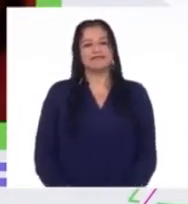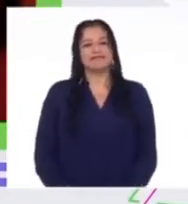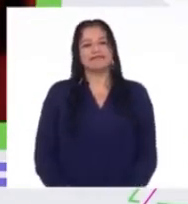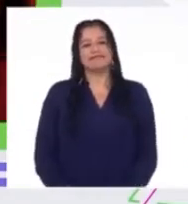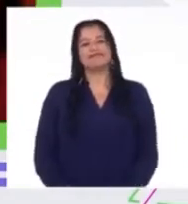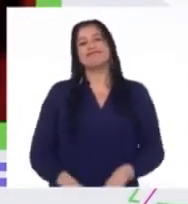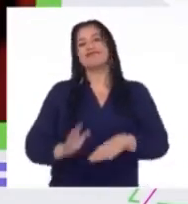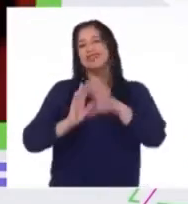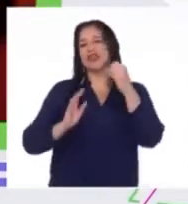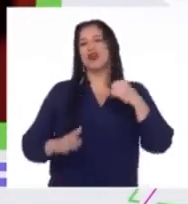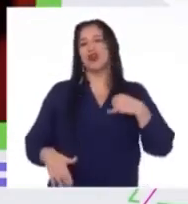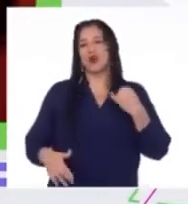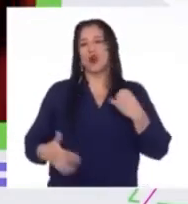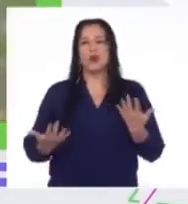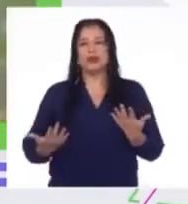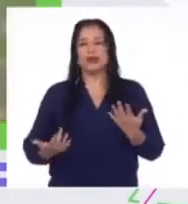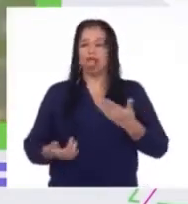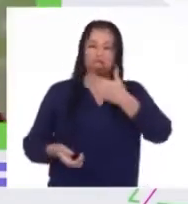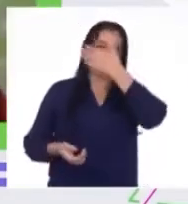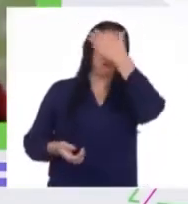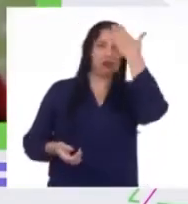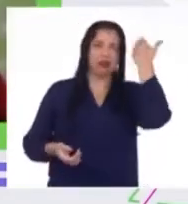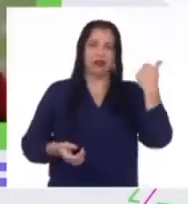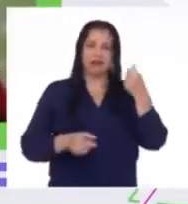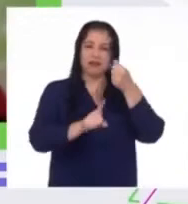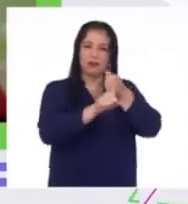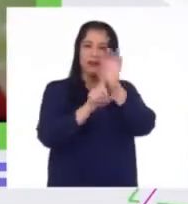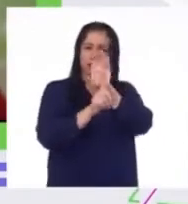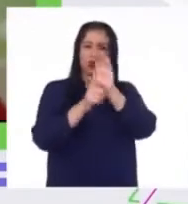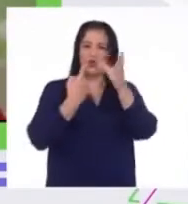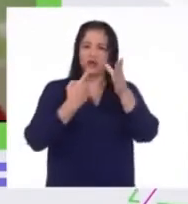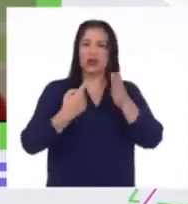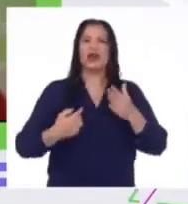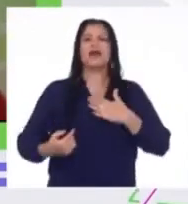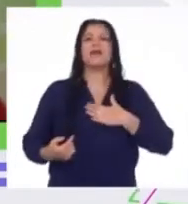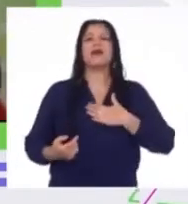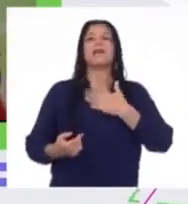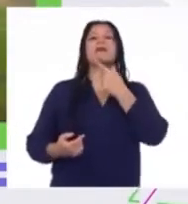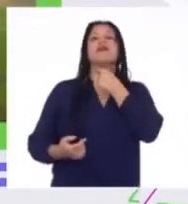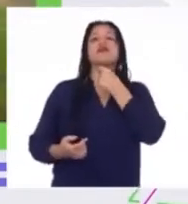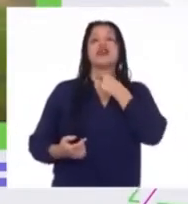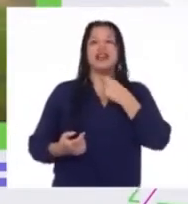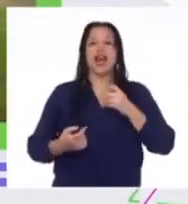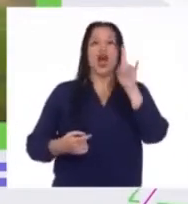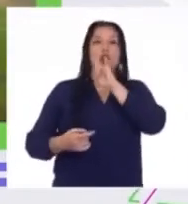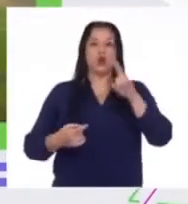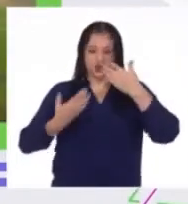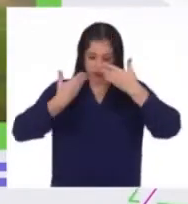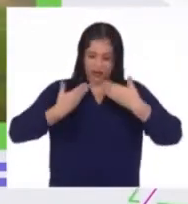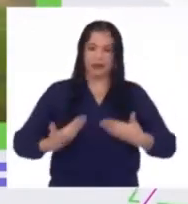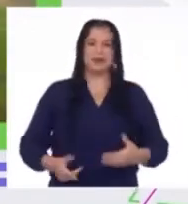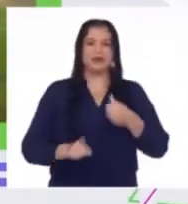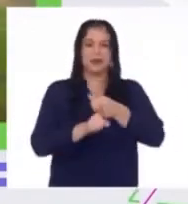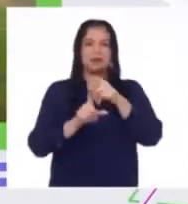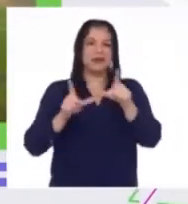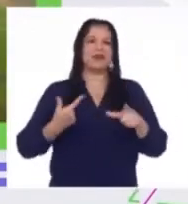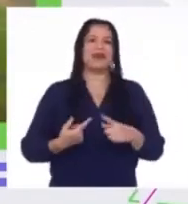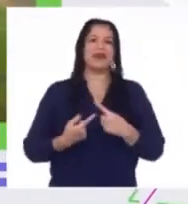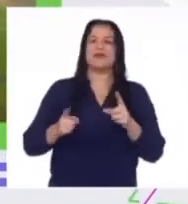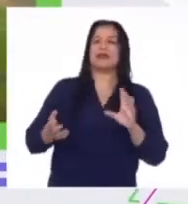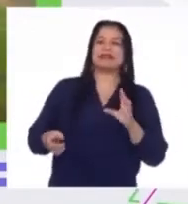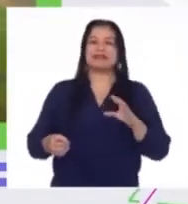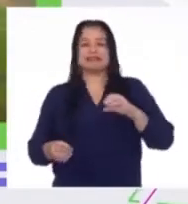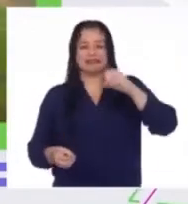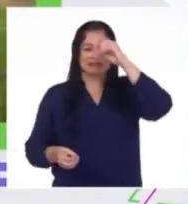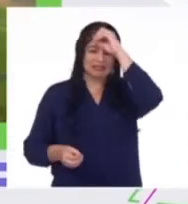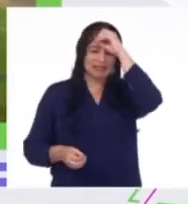más que todo la juventud, ya se están olvidando de la cultura, pero a mí me gustaría ponernos nuestra vestimenta, pero no sé